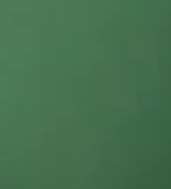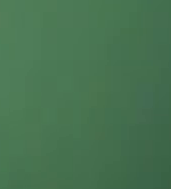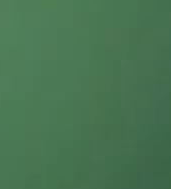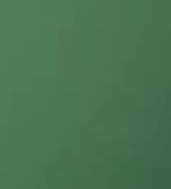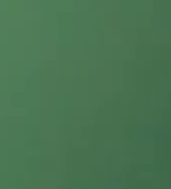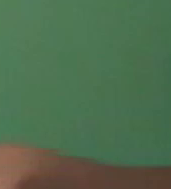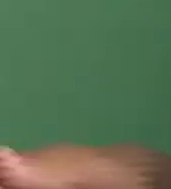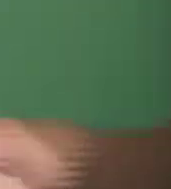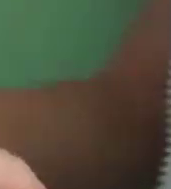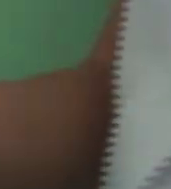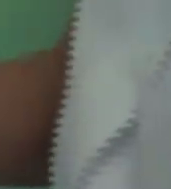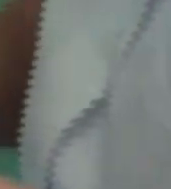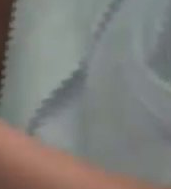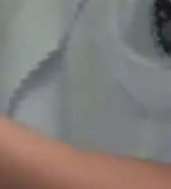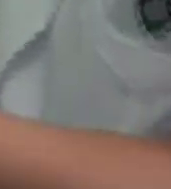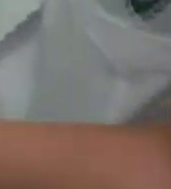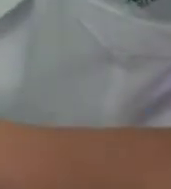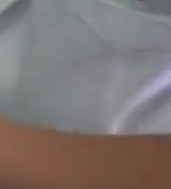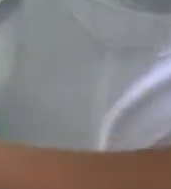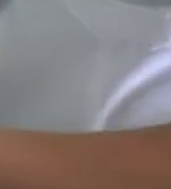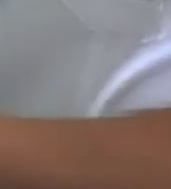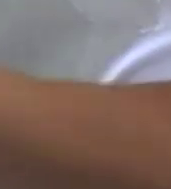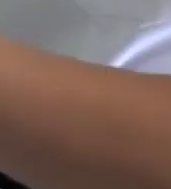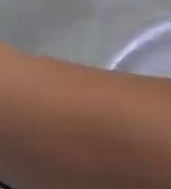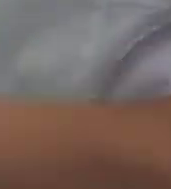la enfermería. Hoy el mundo